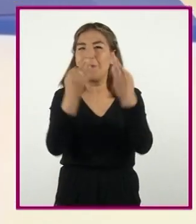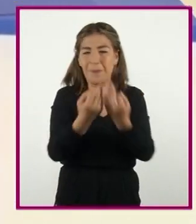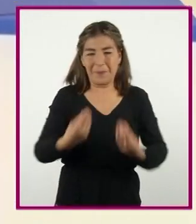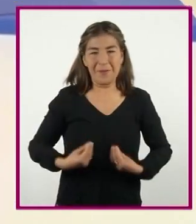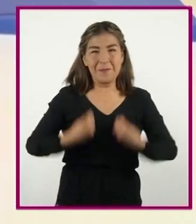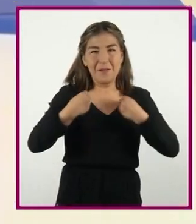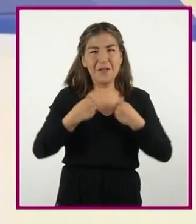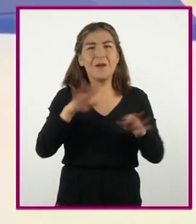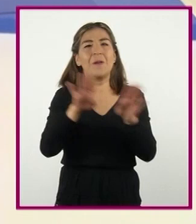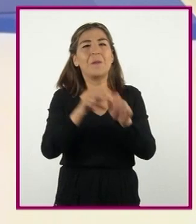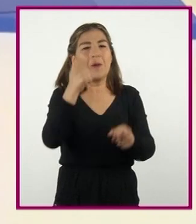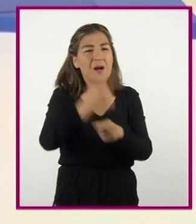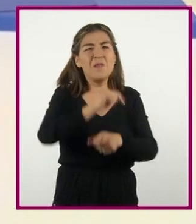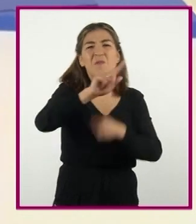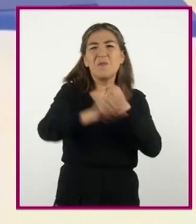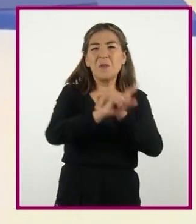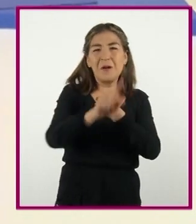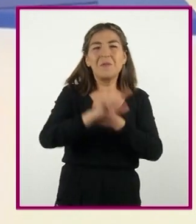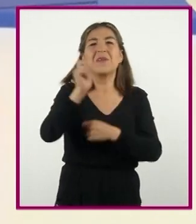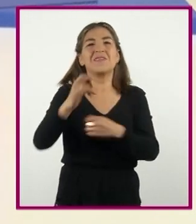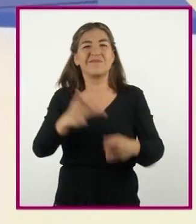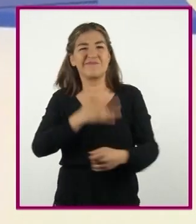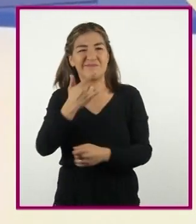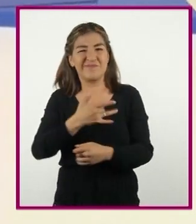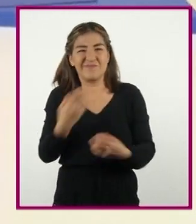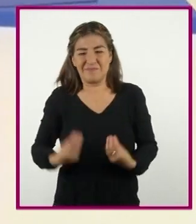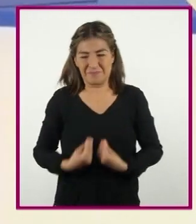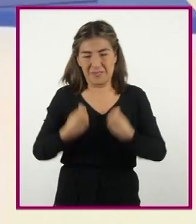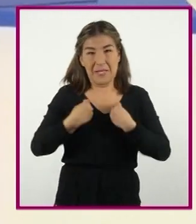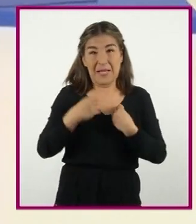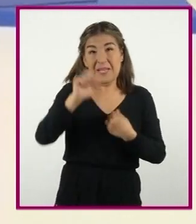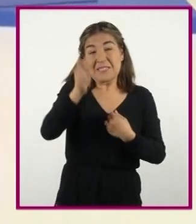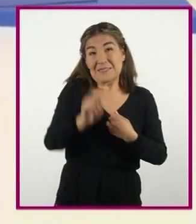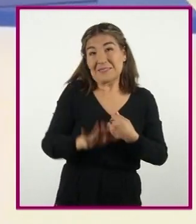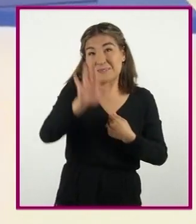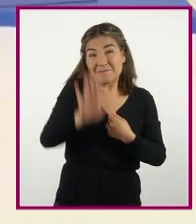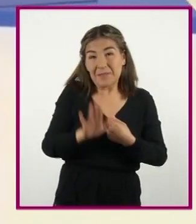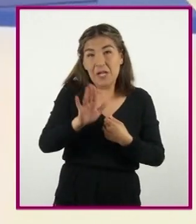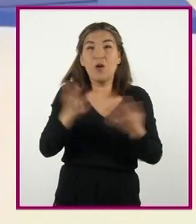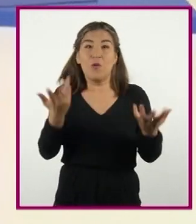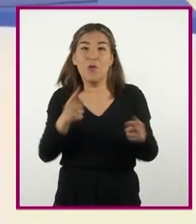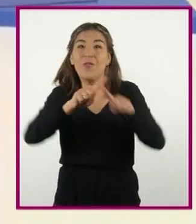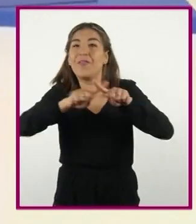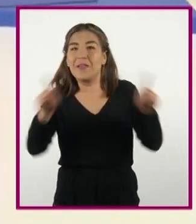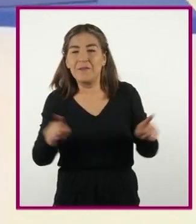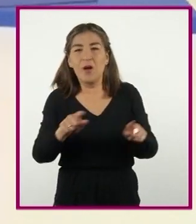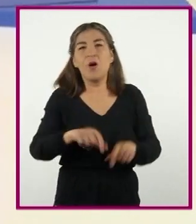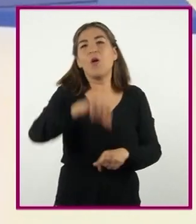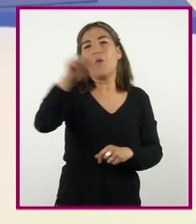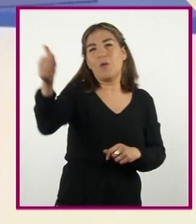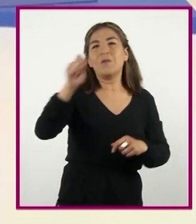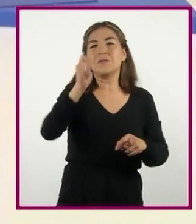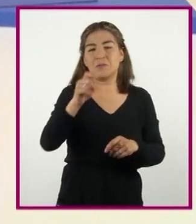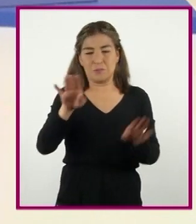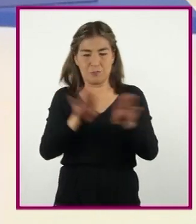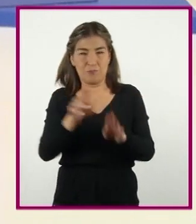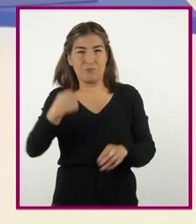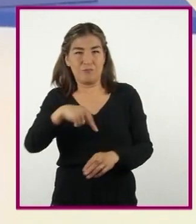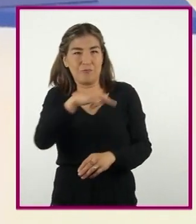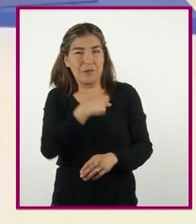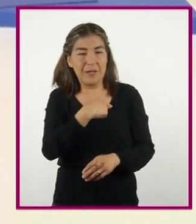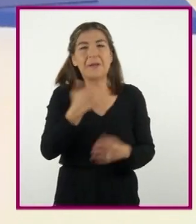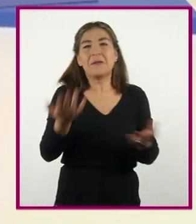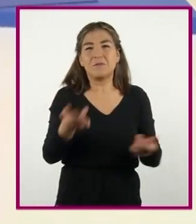Nos enteramos de problemáticas que se viven que pueden ser semejantes o diferentes de las que tenemos nosotras